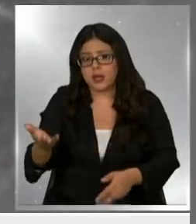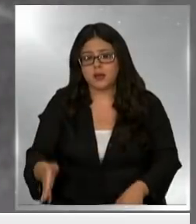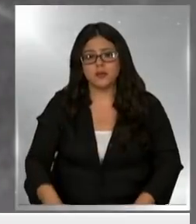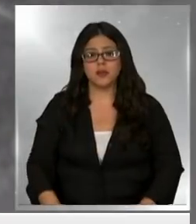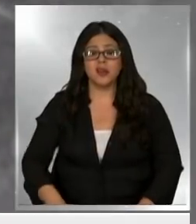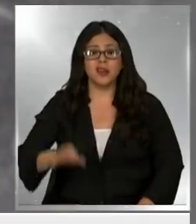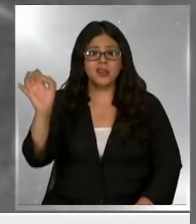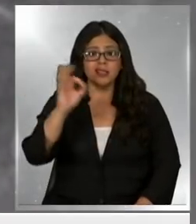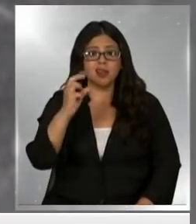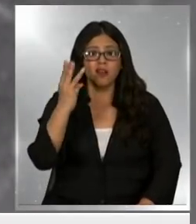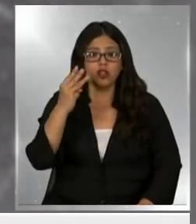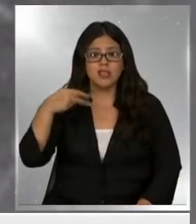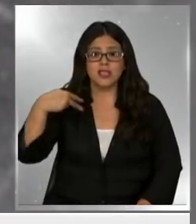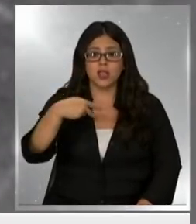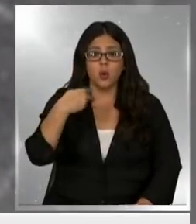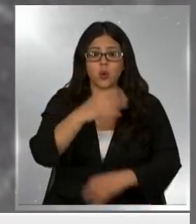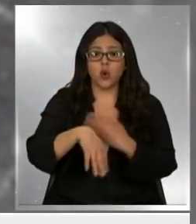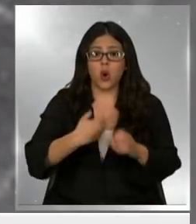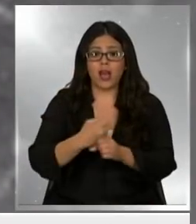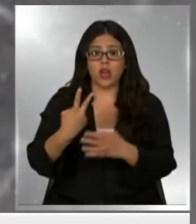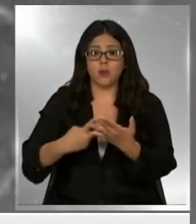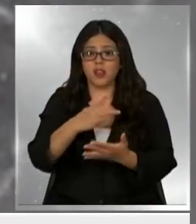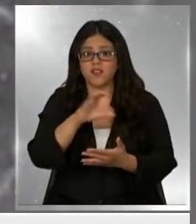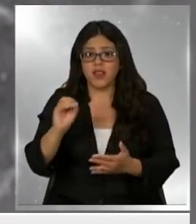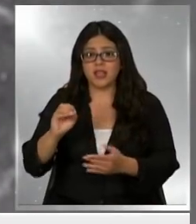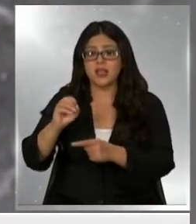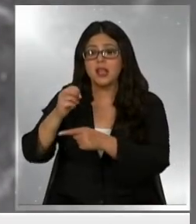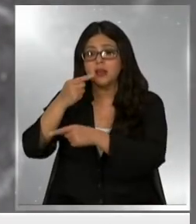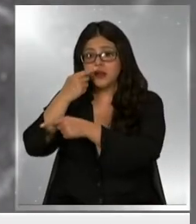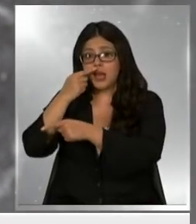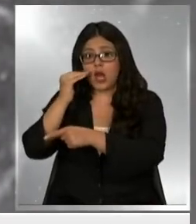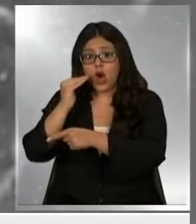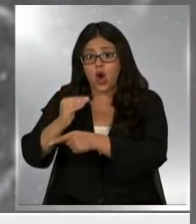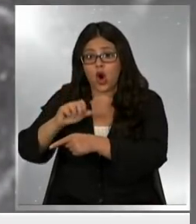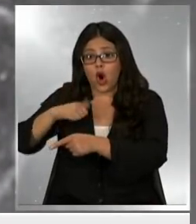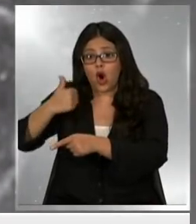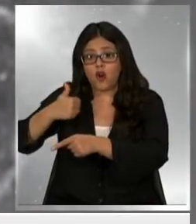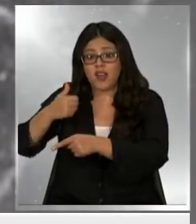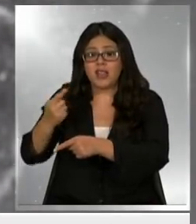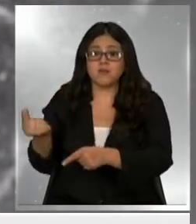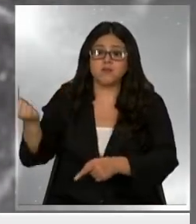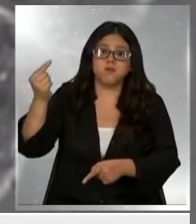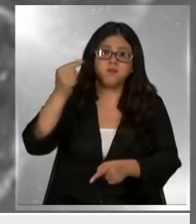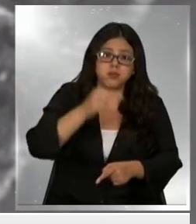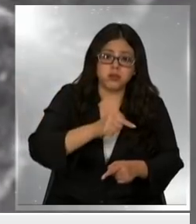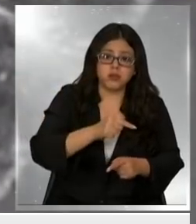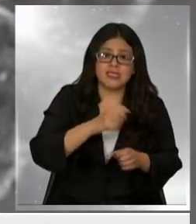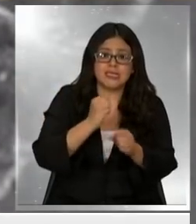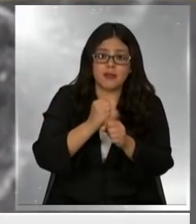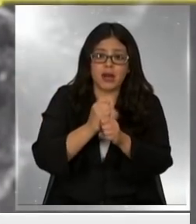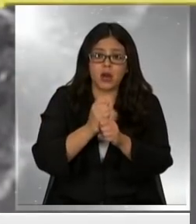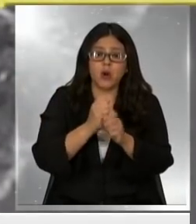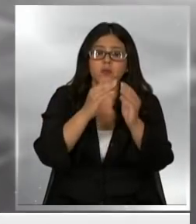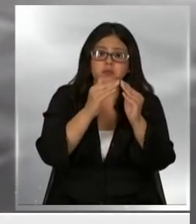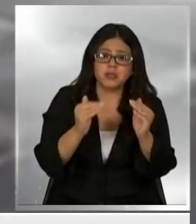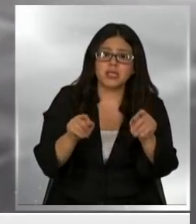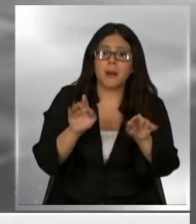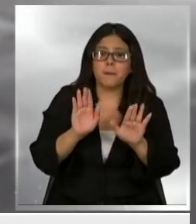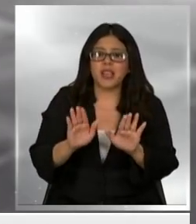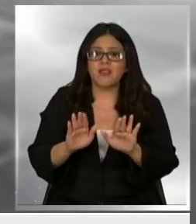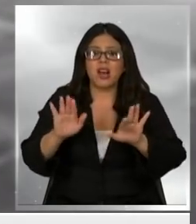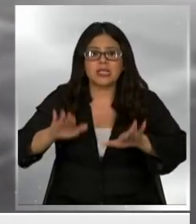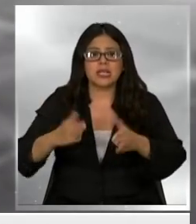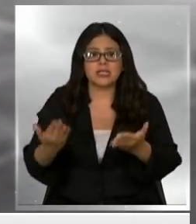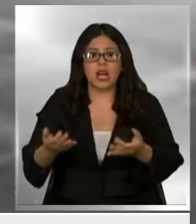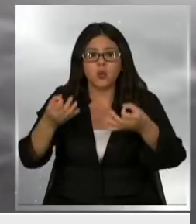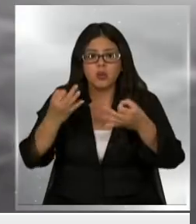El sábado 13 de junio del año pasado, Nachito volvía de su trabajo y se dirigía a su casa, donde lo esperaban con un asado, y se cruzó